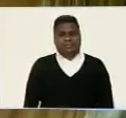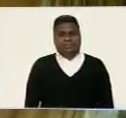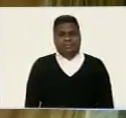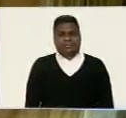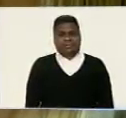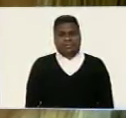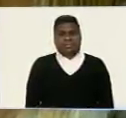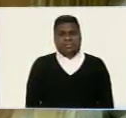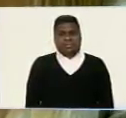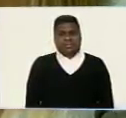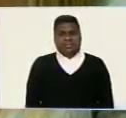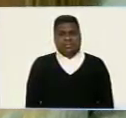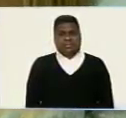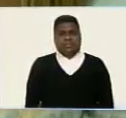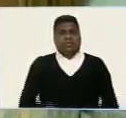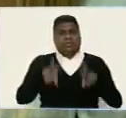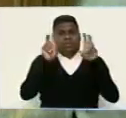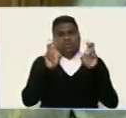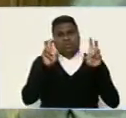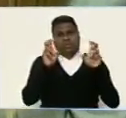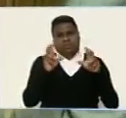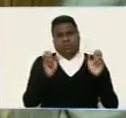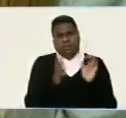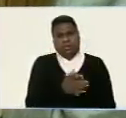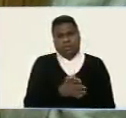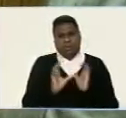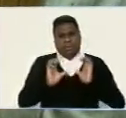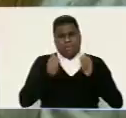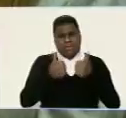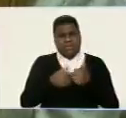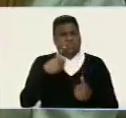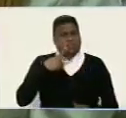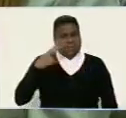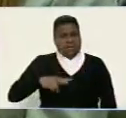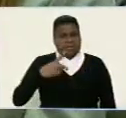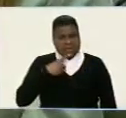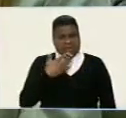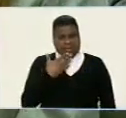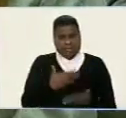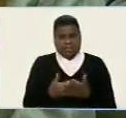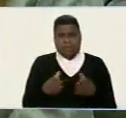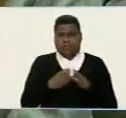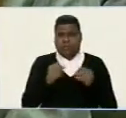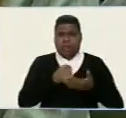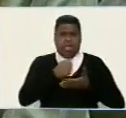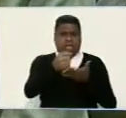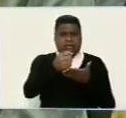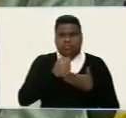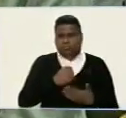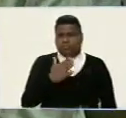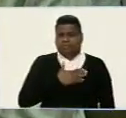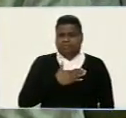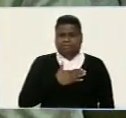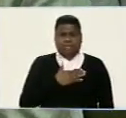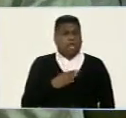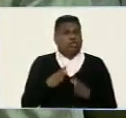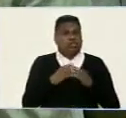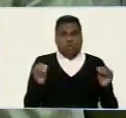Entonces, darle un nuevo comienzo. Yo de verdad les pido toda la ayuda que me puedan dar,